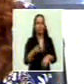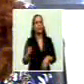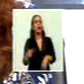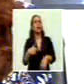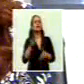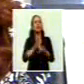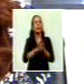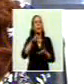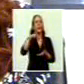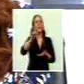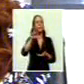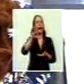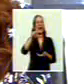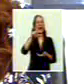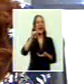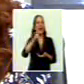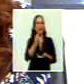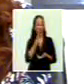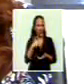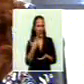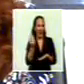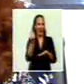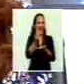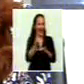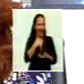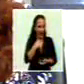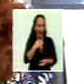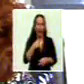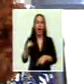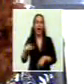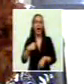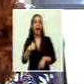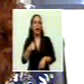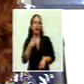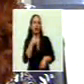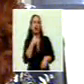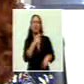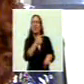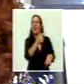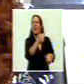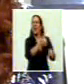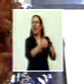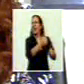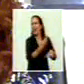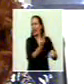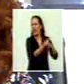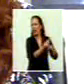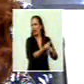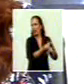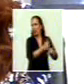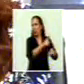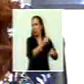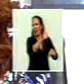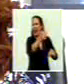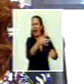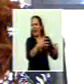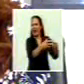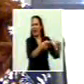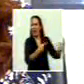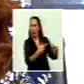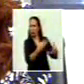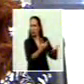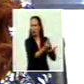Parlasur, que después iba a ser, ah, que después quería que ganara no sé qué candidato de la oposición,